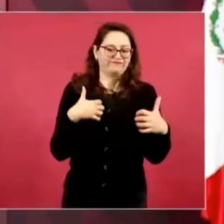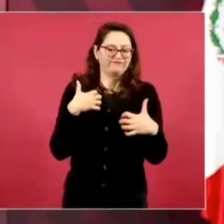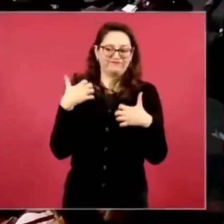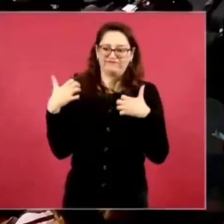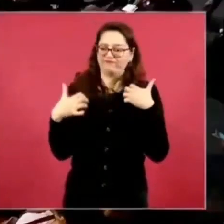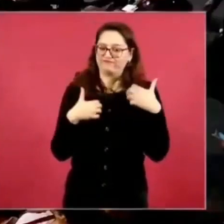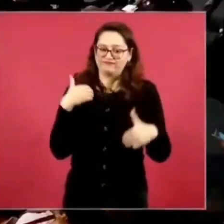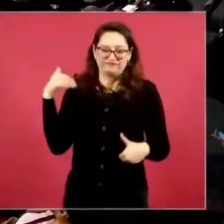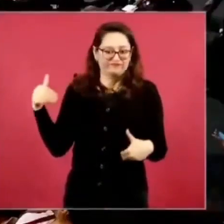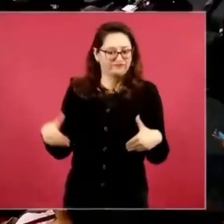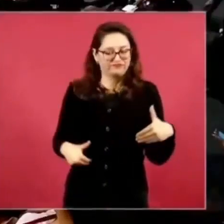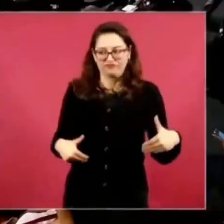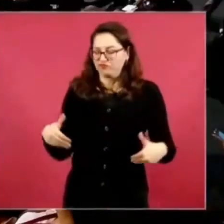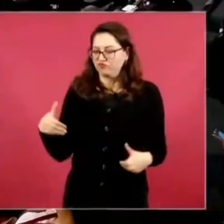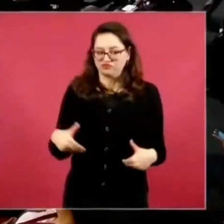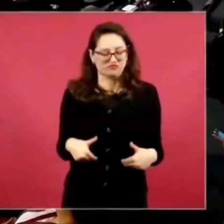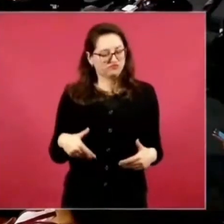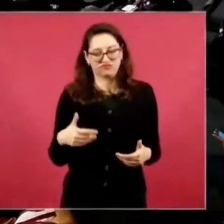oligarcas.